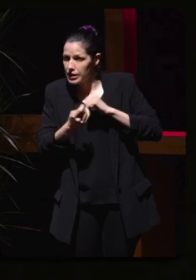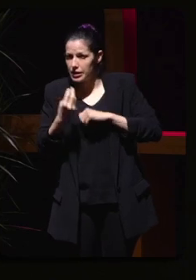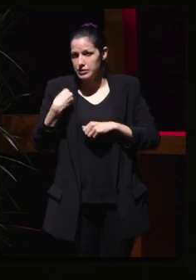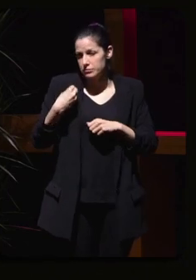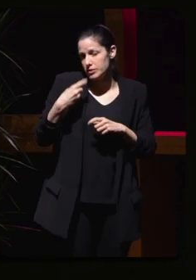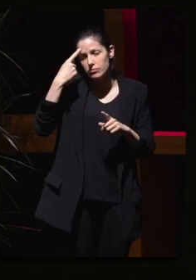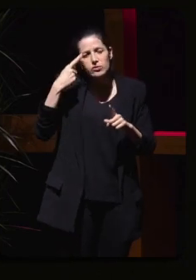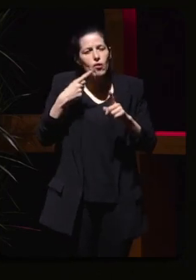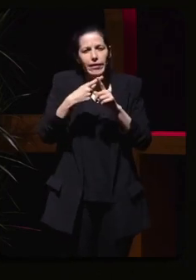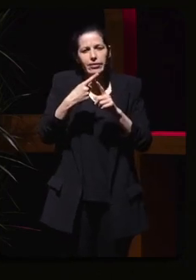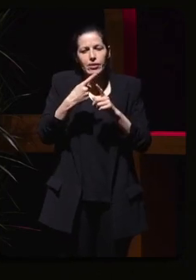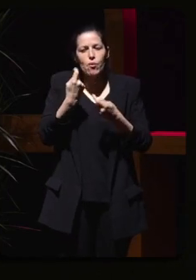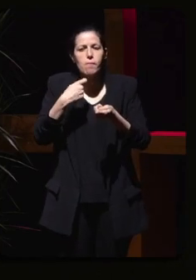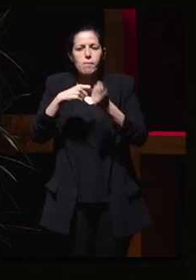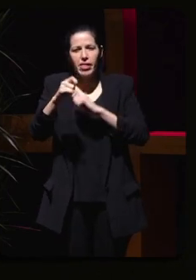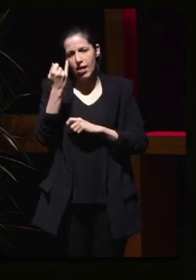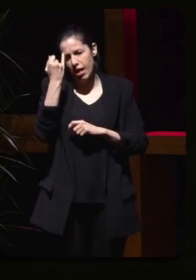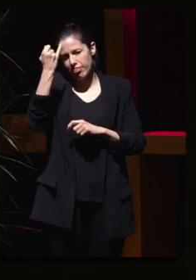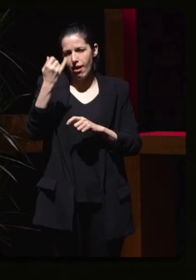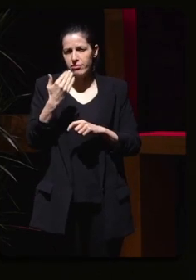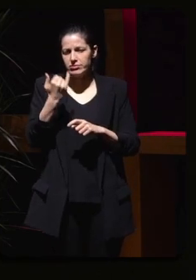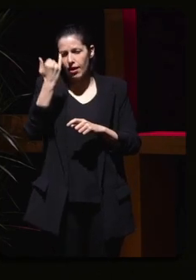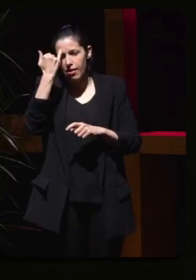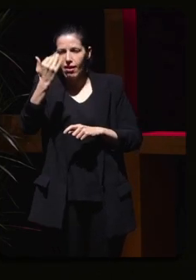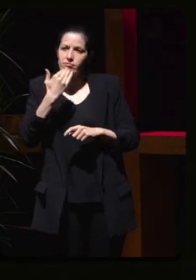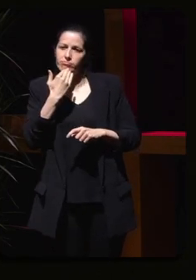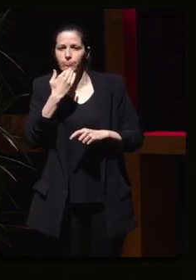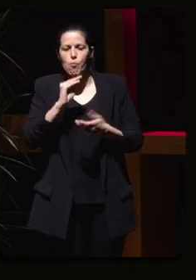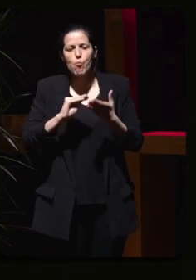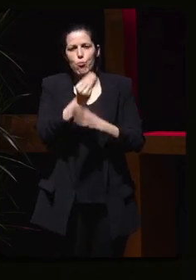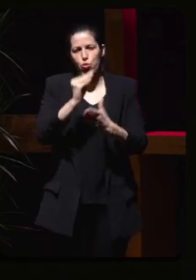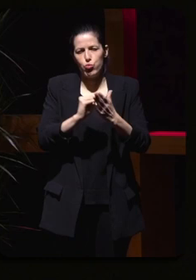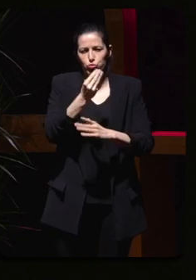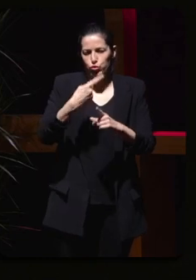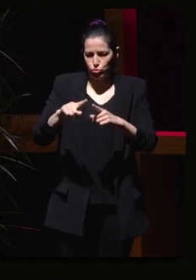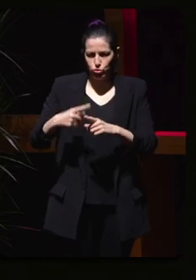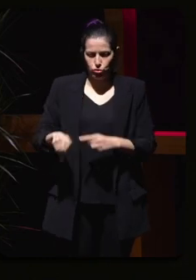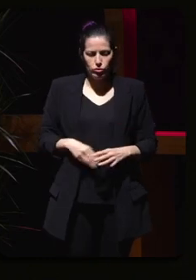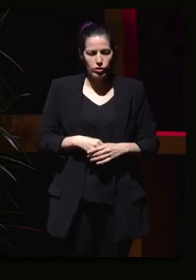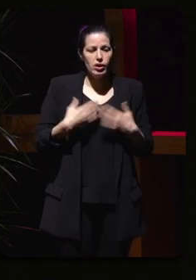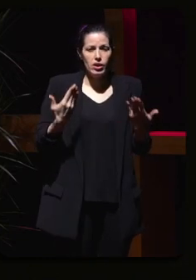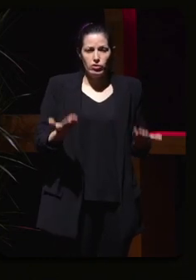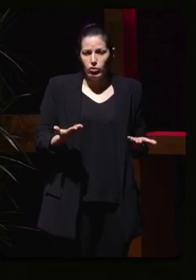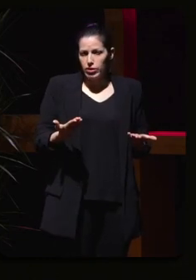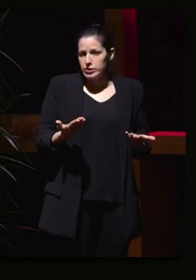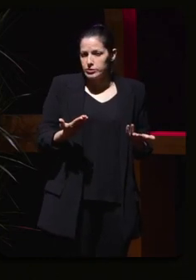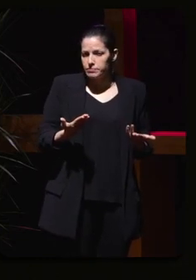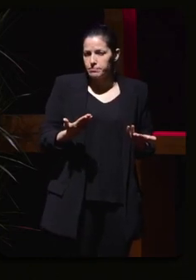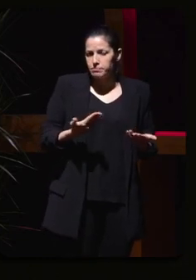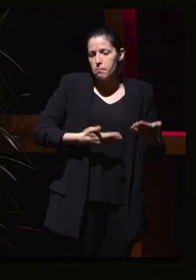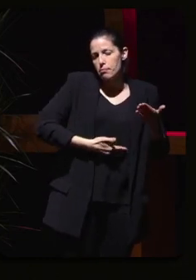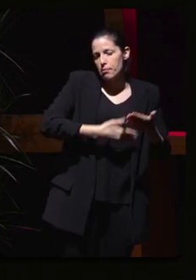utilizadas para vender ideas igual que productos, ¿no? Entonces el periodismo contribuye a crear este tipo de sociedad, pero luego